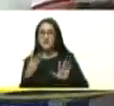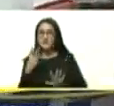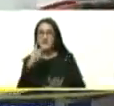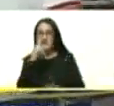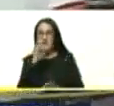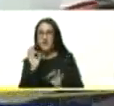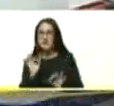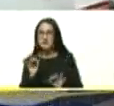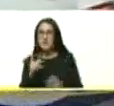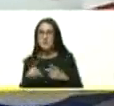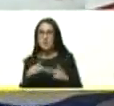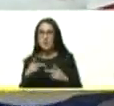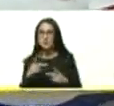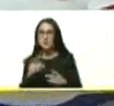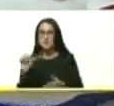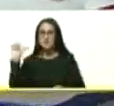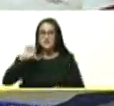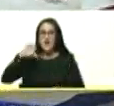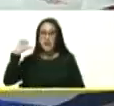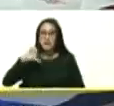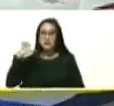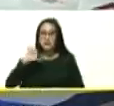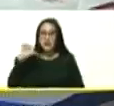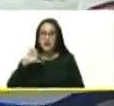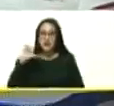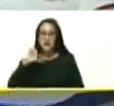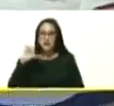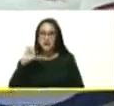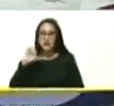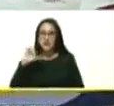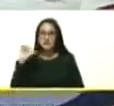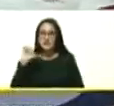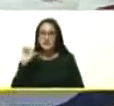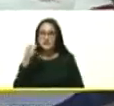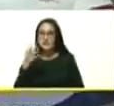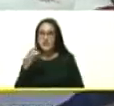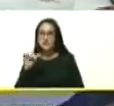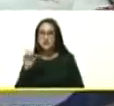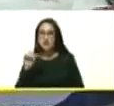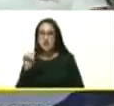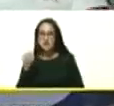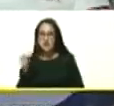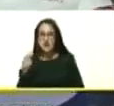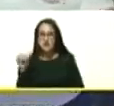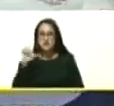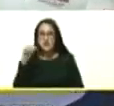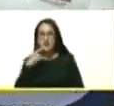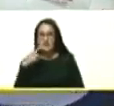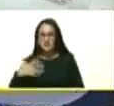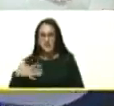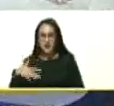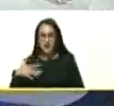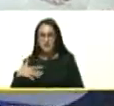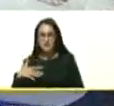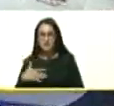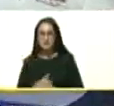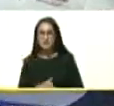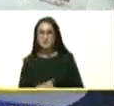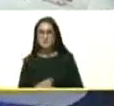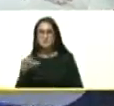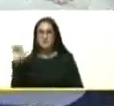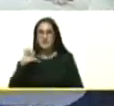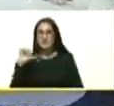dedicada a la producción de salsa, salsas como salsa inglesa, salsa soya, salsa picante, pero también